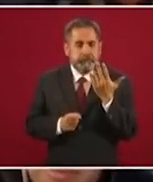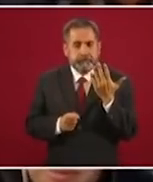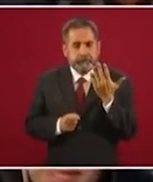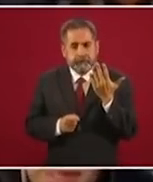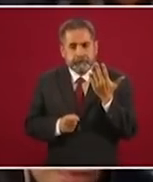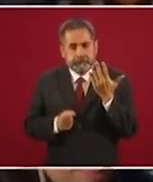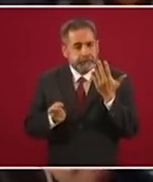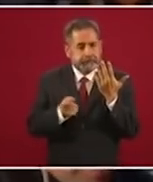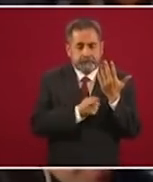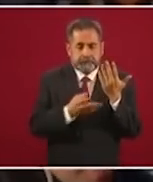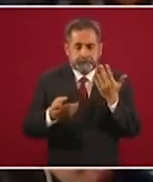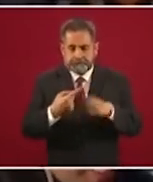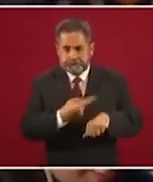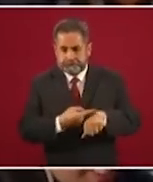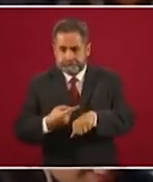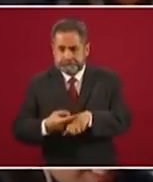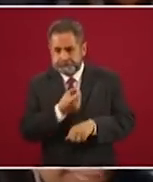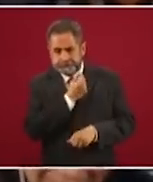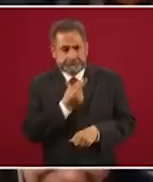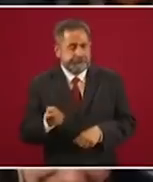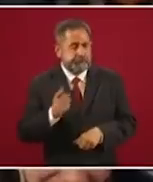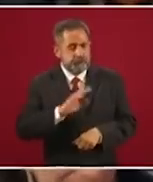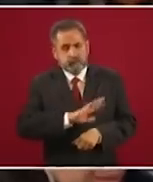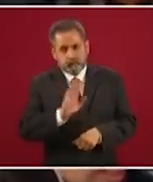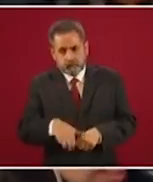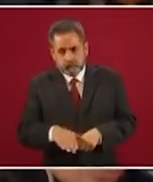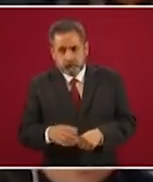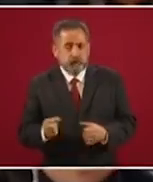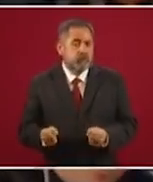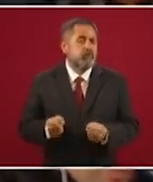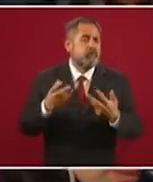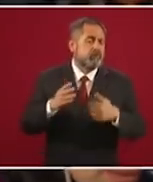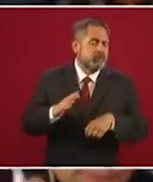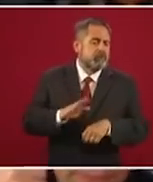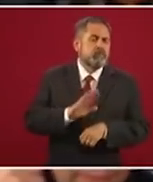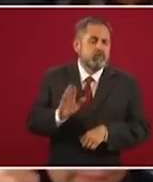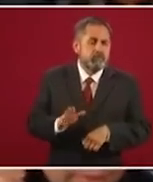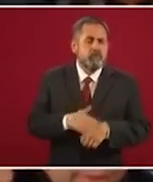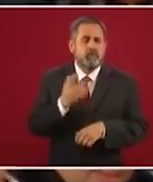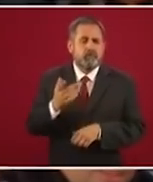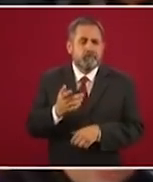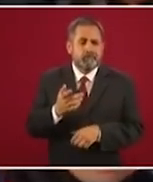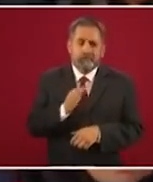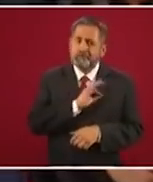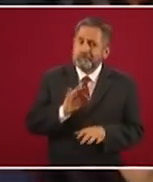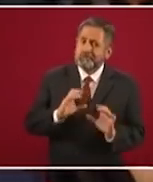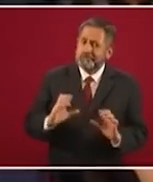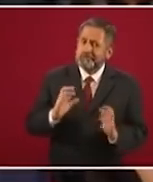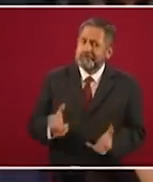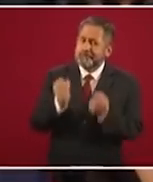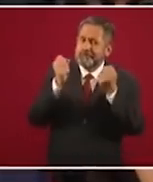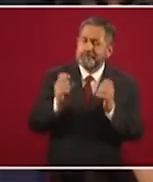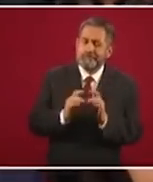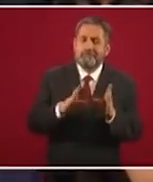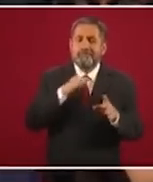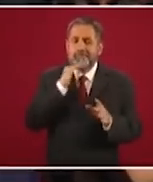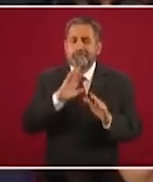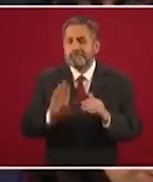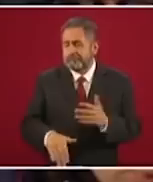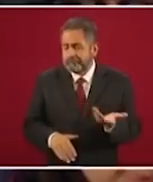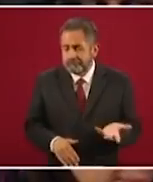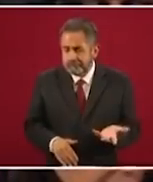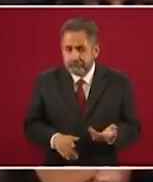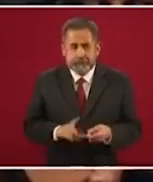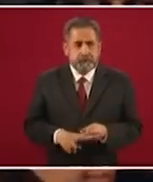de esas enfermedades de que murieron los niños, muchas eran prevenibles, y el